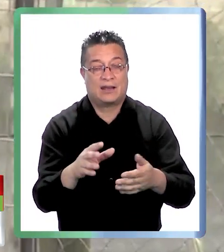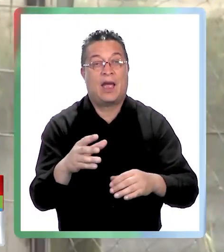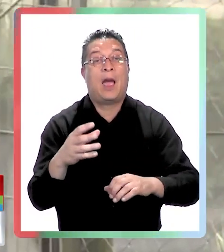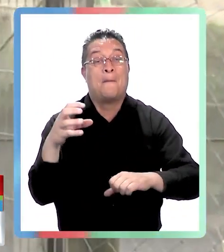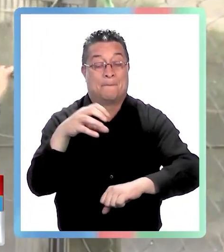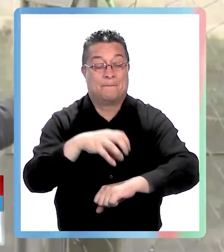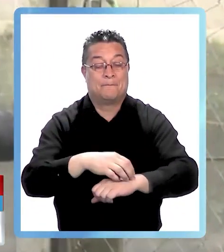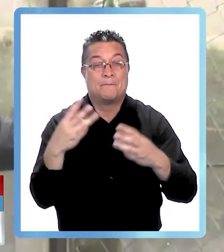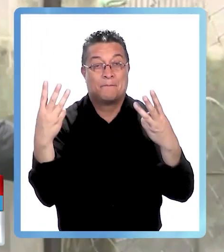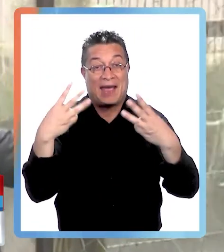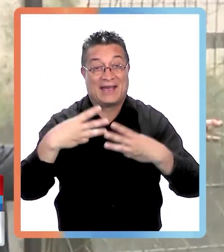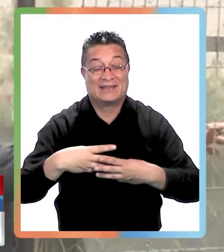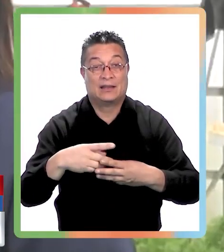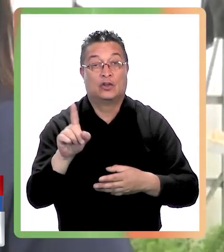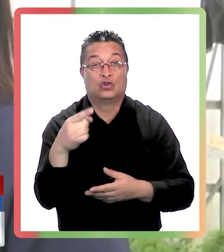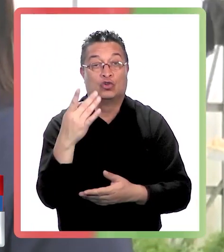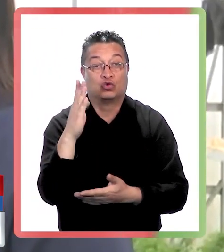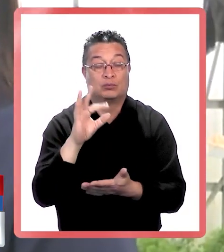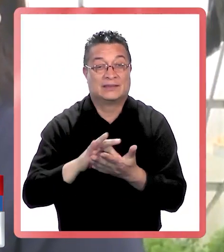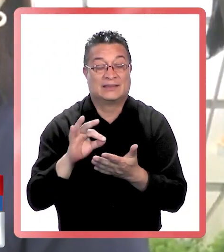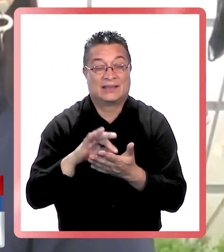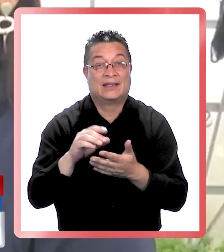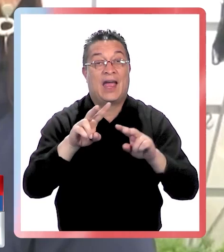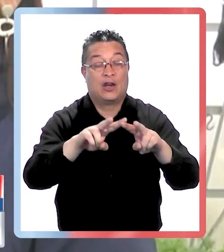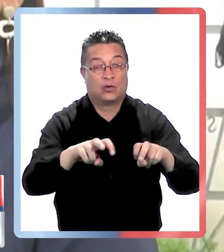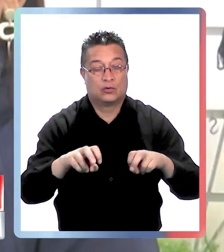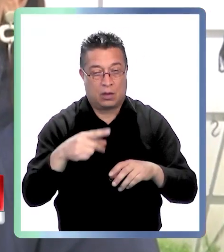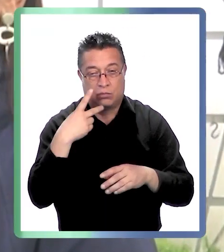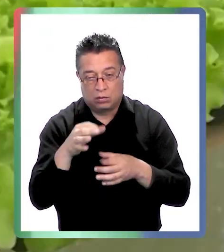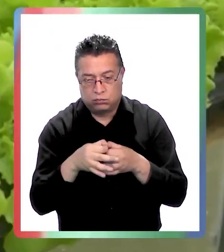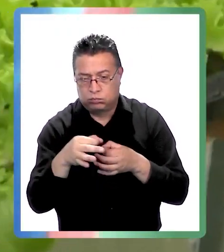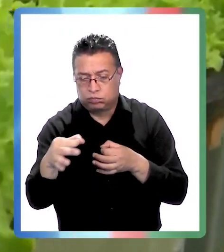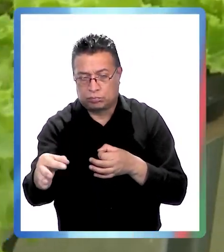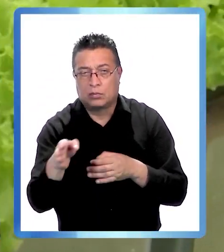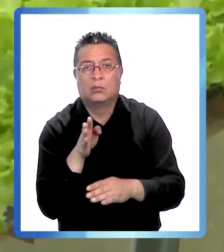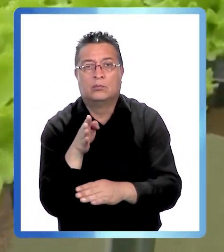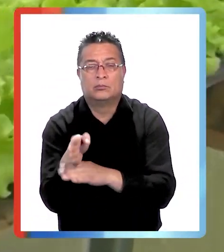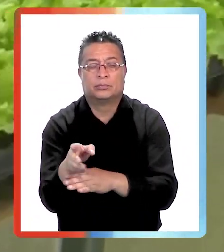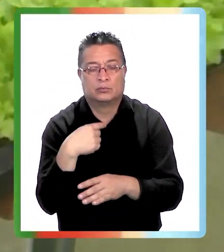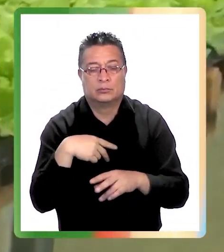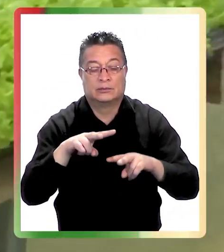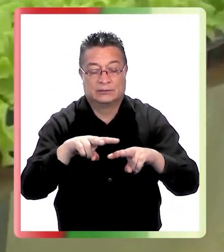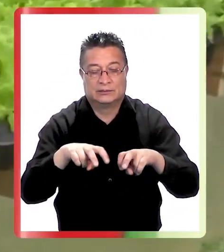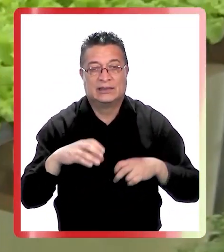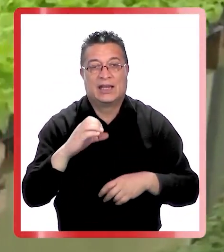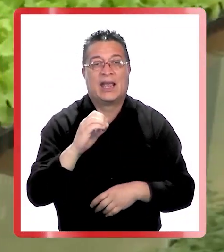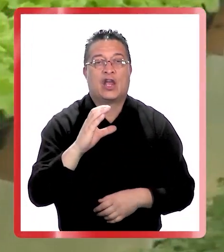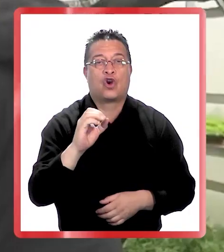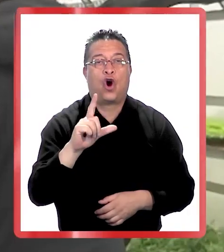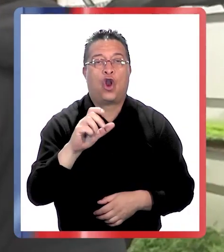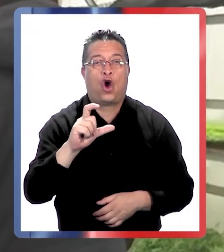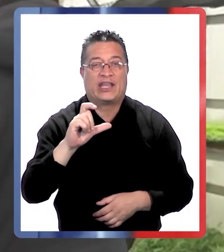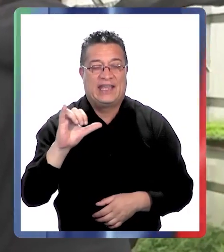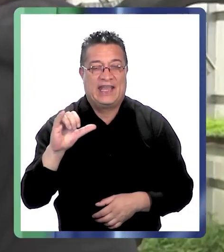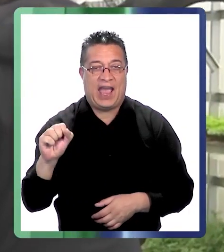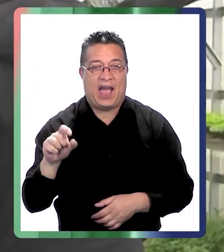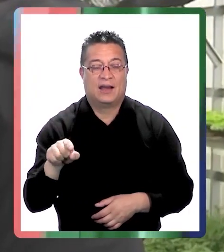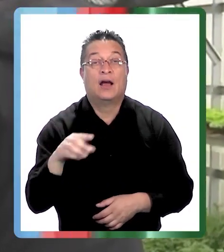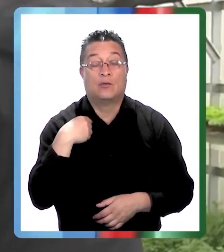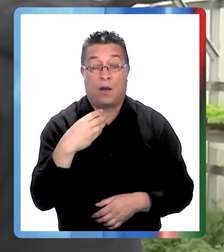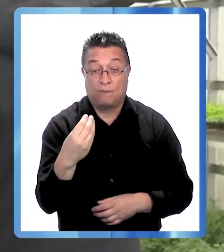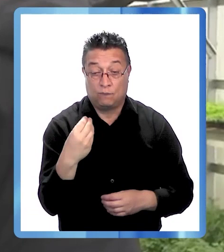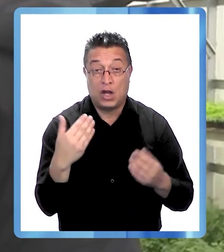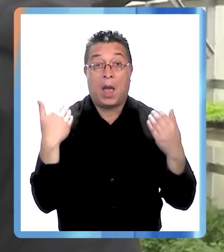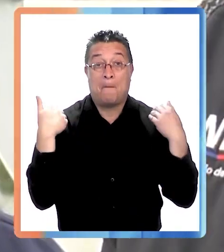Magallanes, la subsecretaria de Agricultura visitó una parcela ubicada en el sector de leñadura que se dedica a la agroecología. Conociendo las